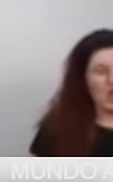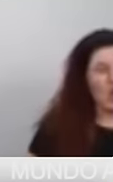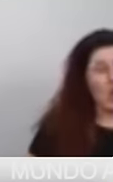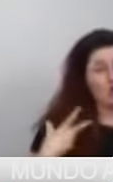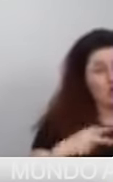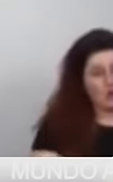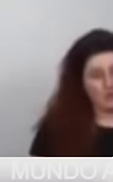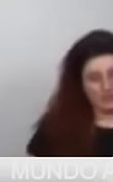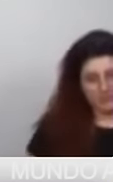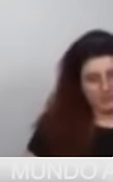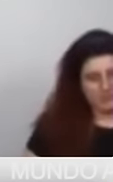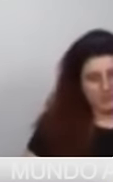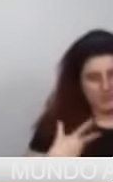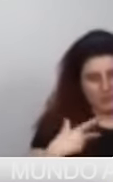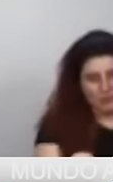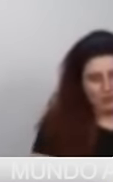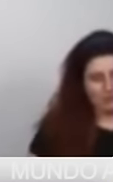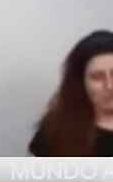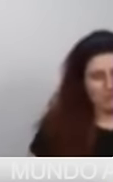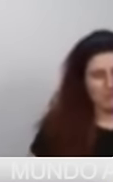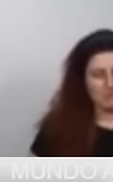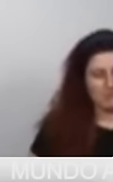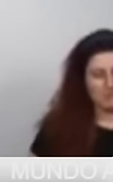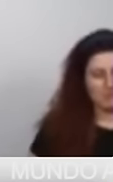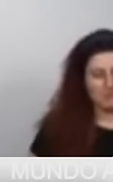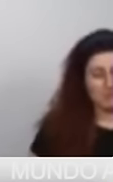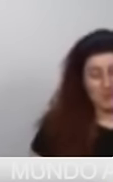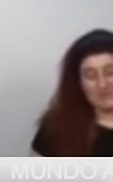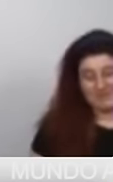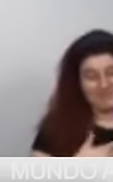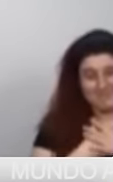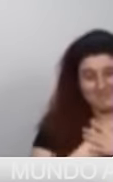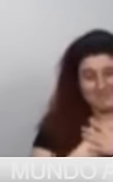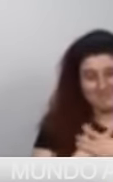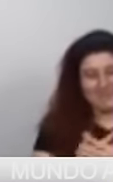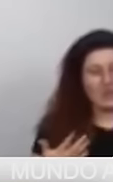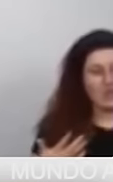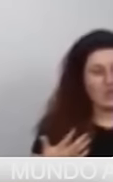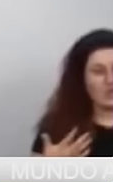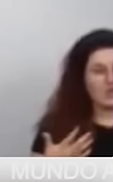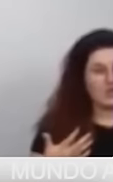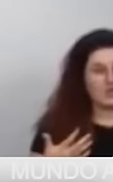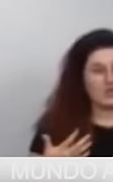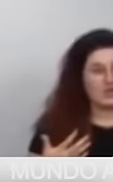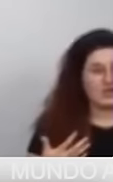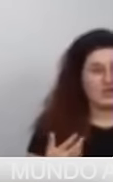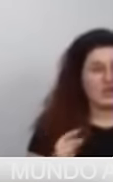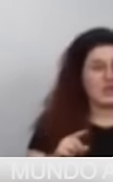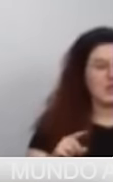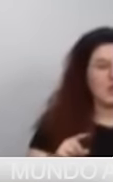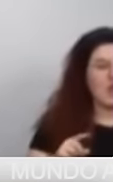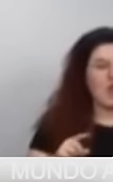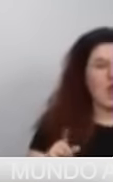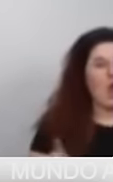no, de ninguna manera. O sea, y lo siento mucho, pero quien agite